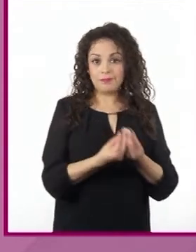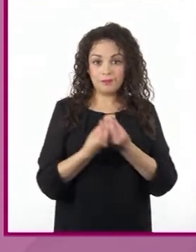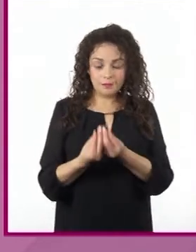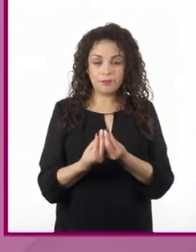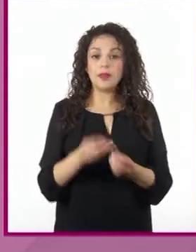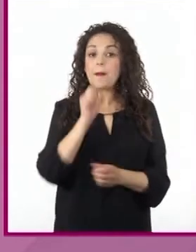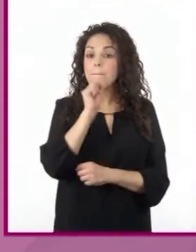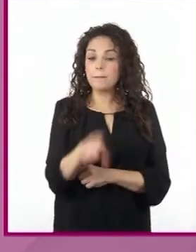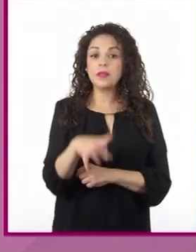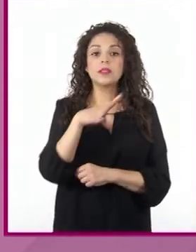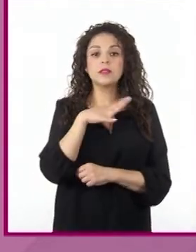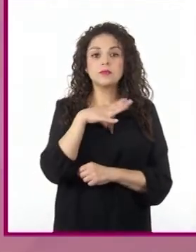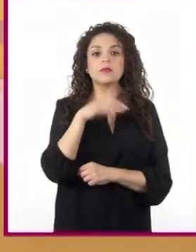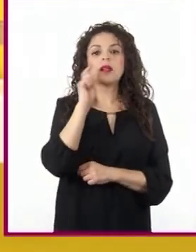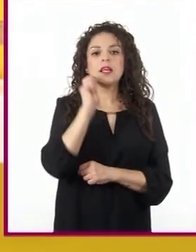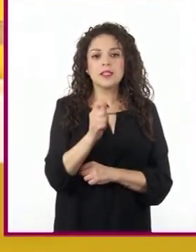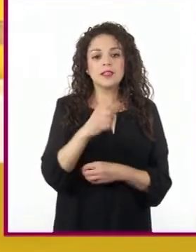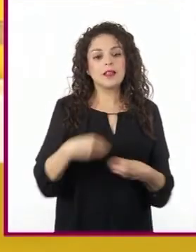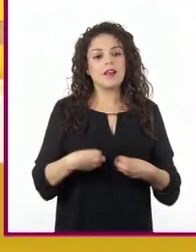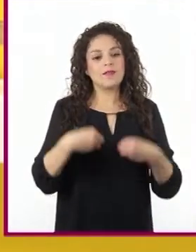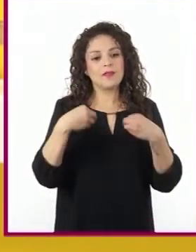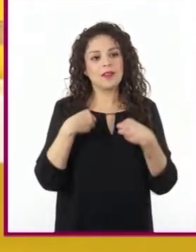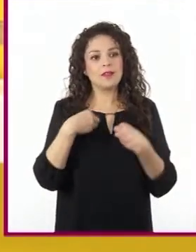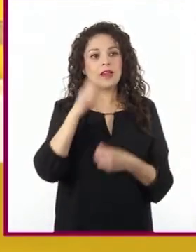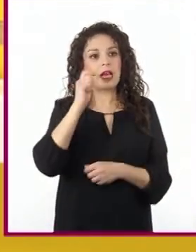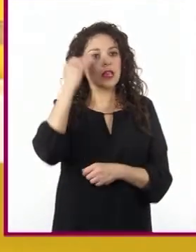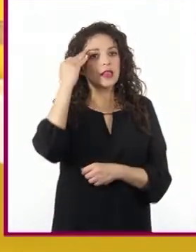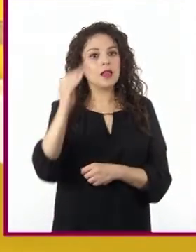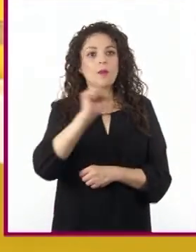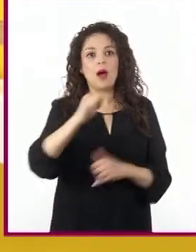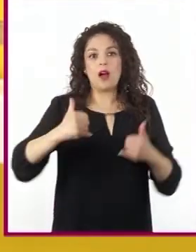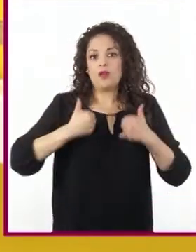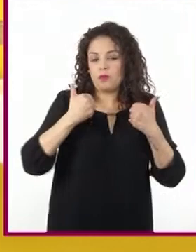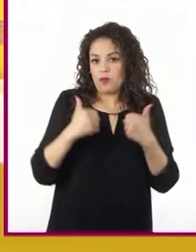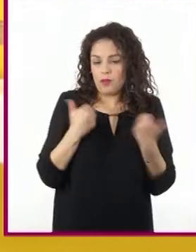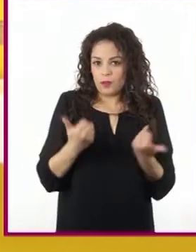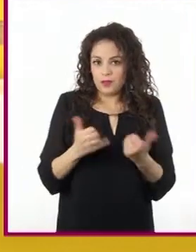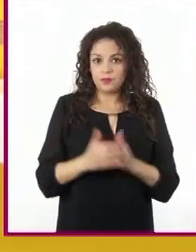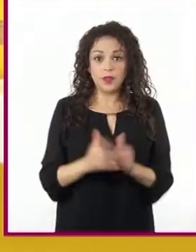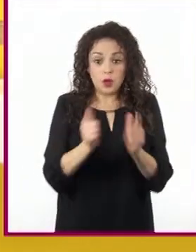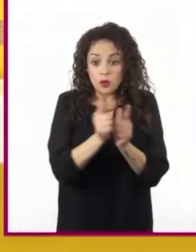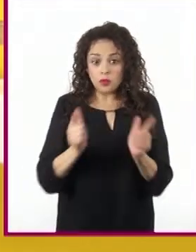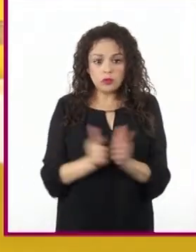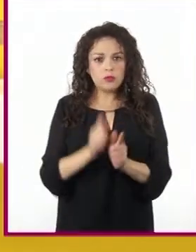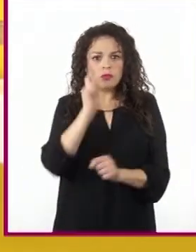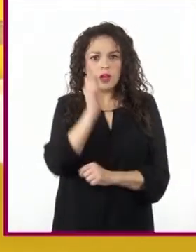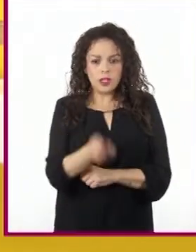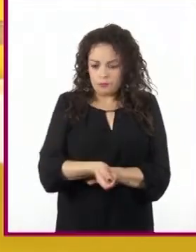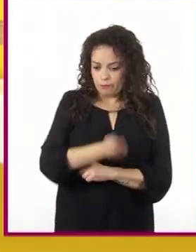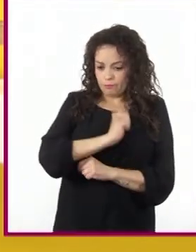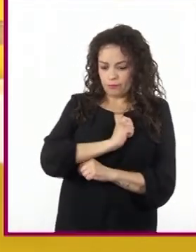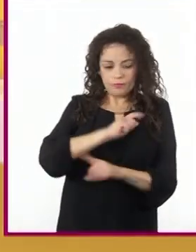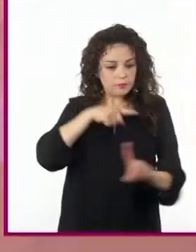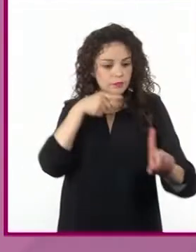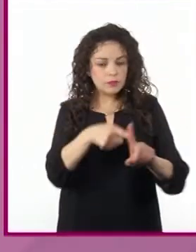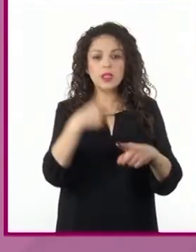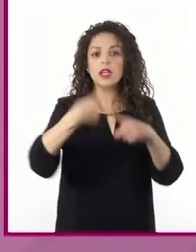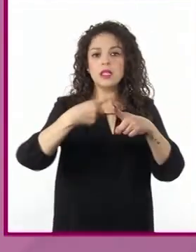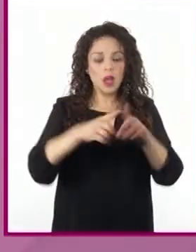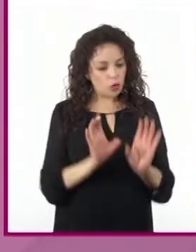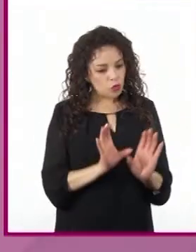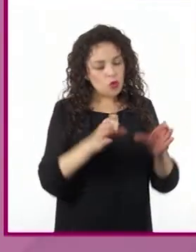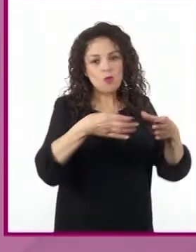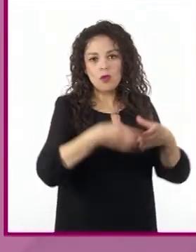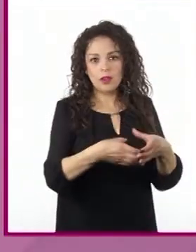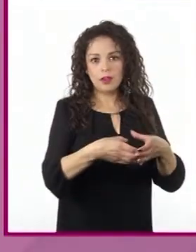una forma particular de vivir la adolescencia. Un grupo más de pertenencia es el de la comunidad.